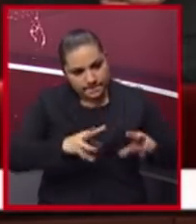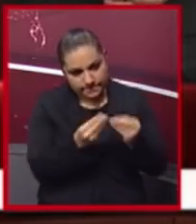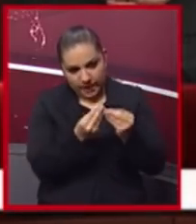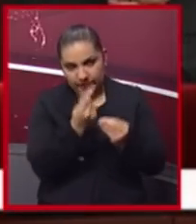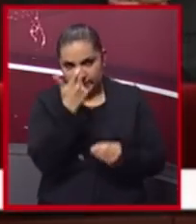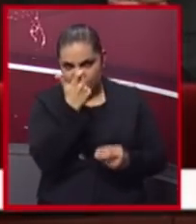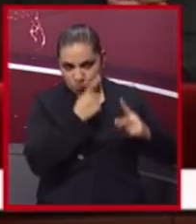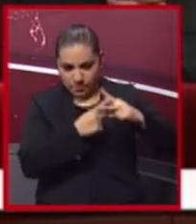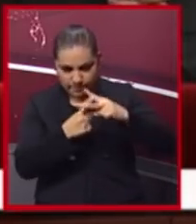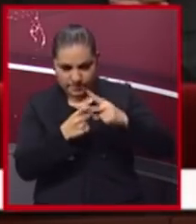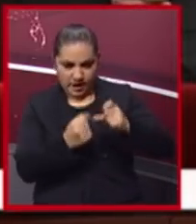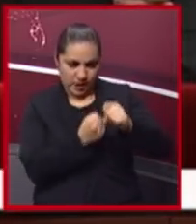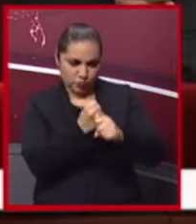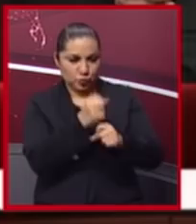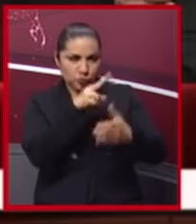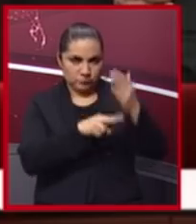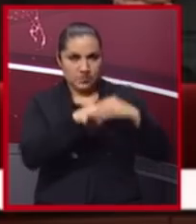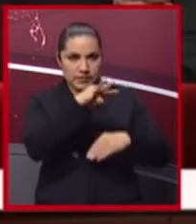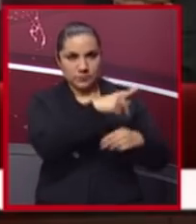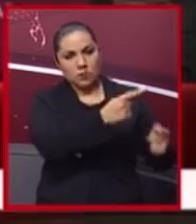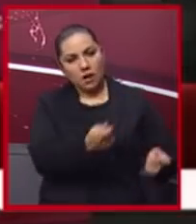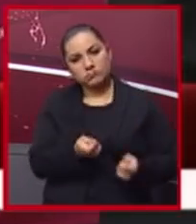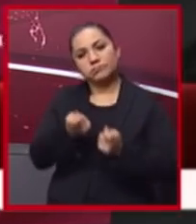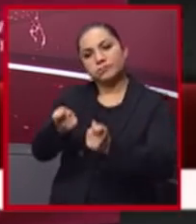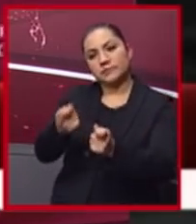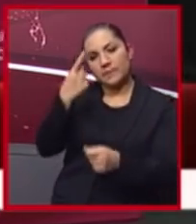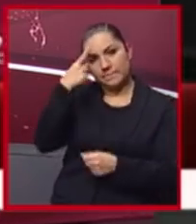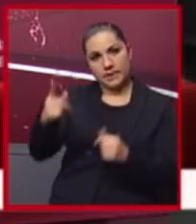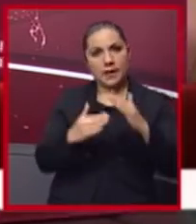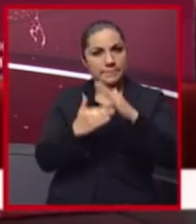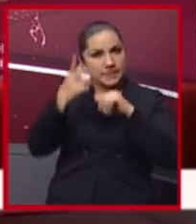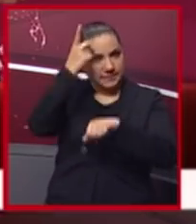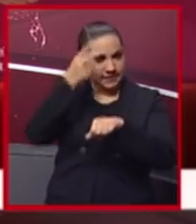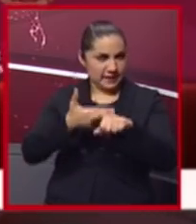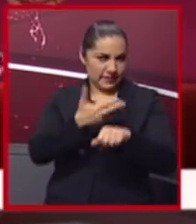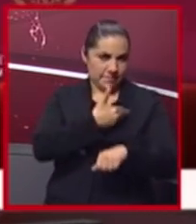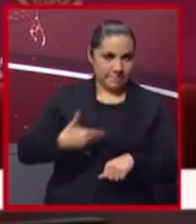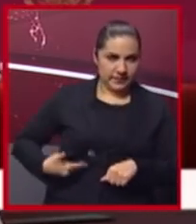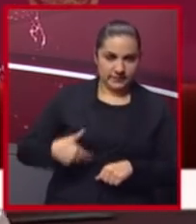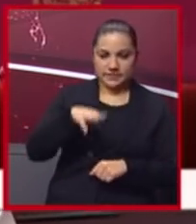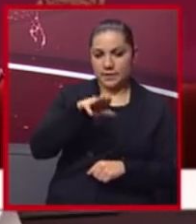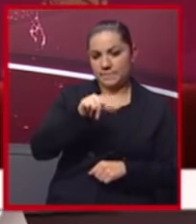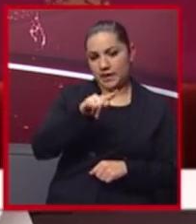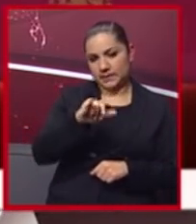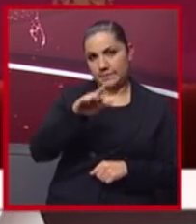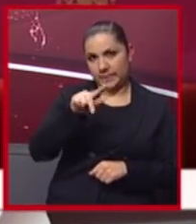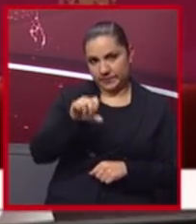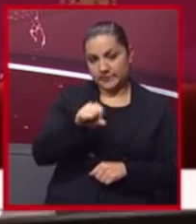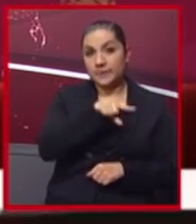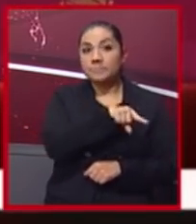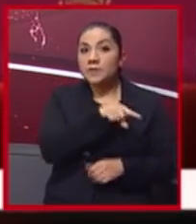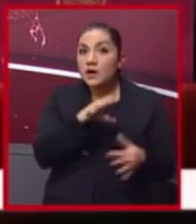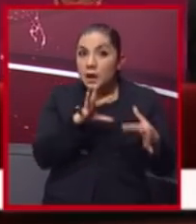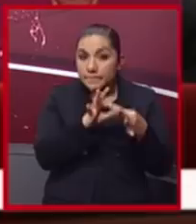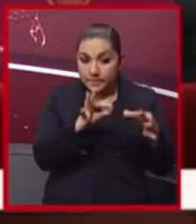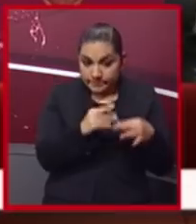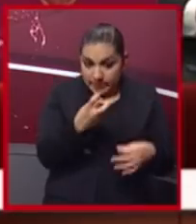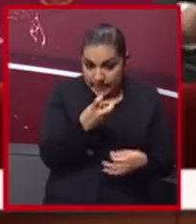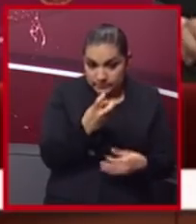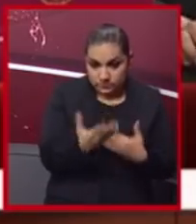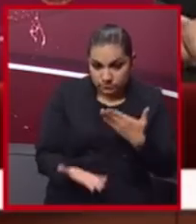mesa directiva, Martí Batres Guadarrama. El subsecretario destacó que el paquete económico contempla más de 5 billones de pesos.